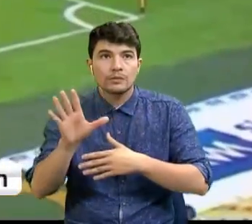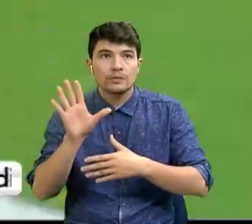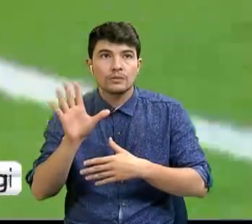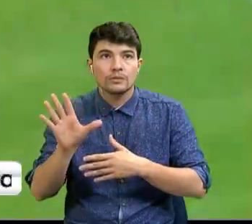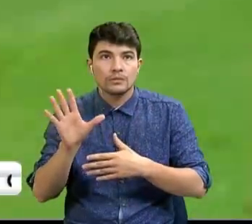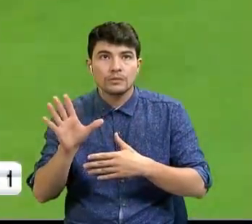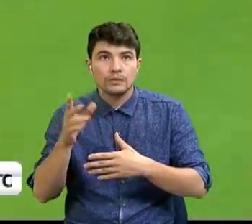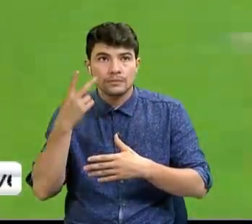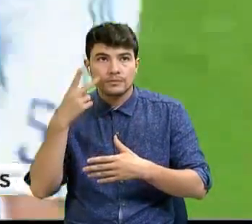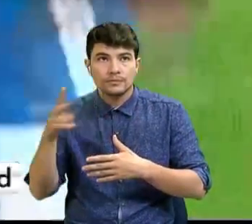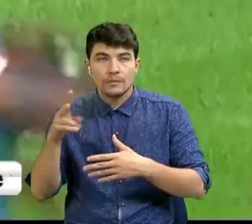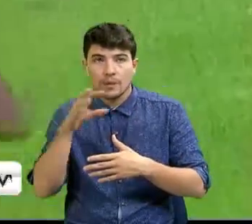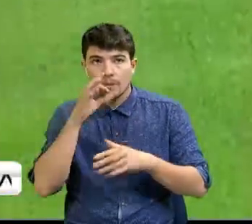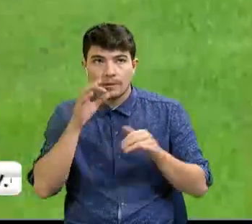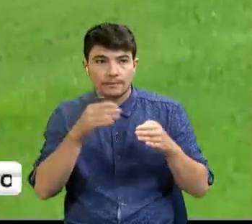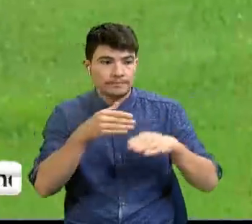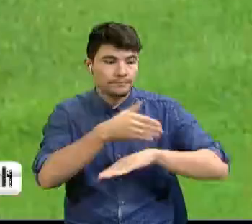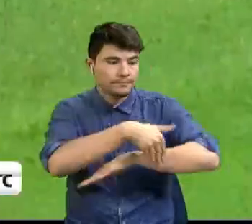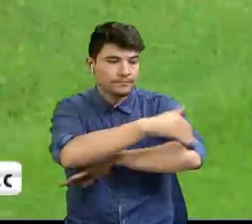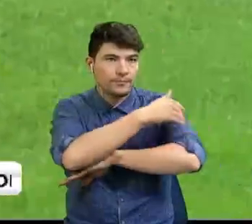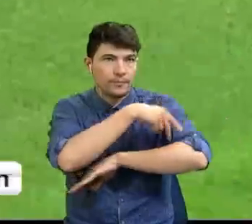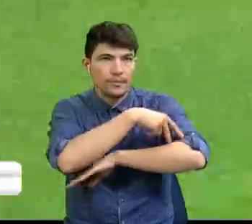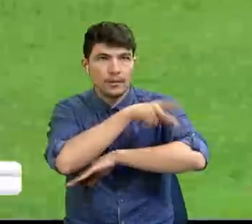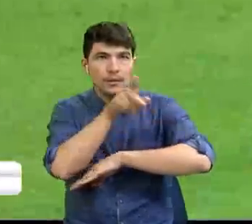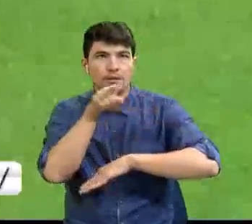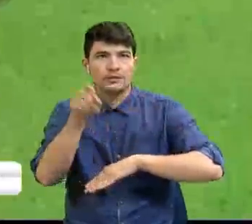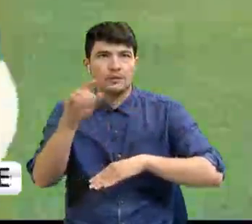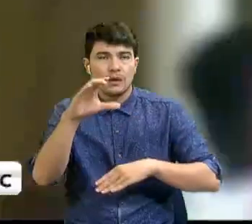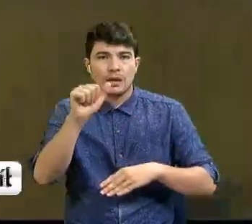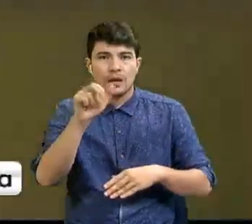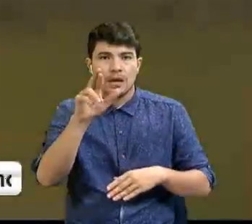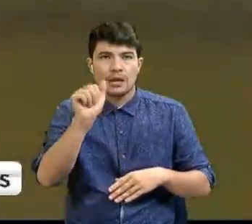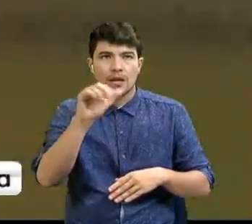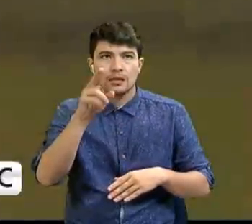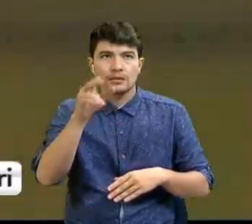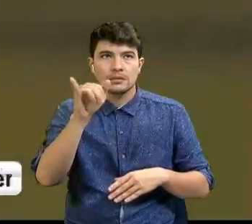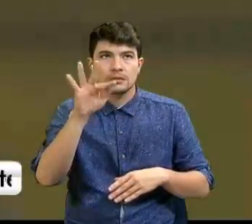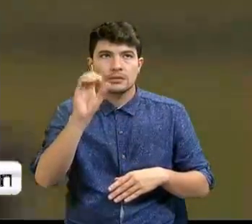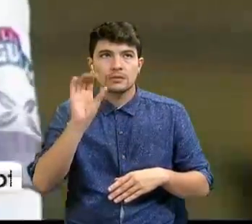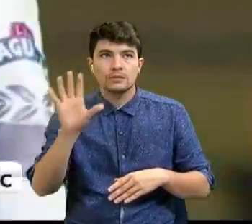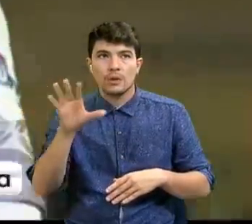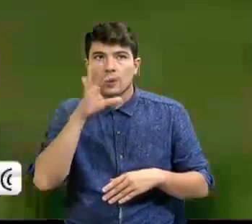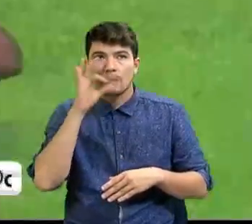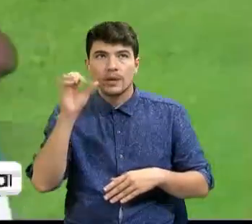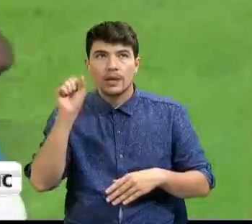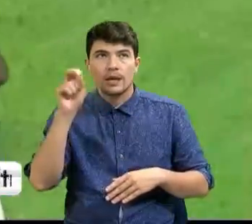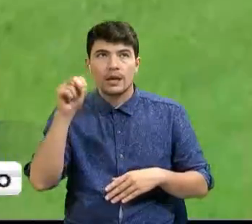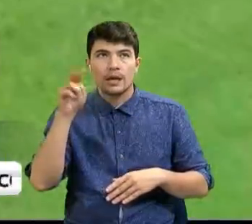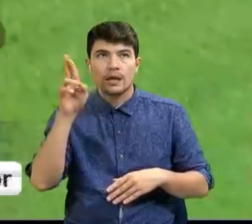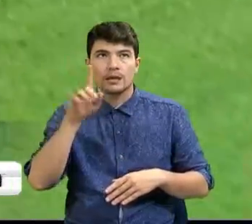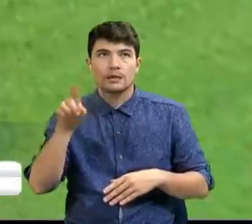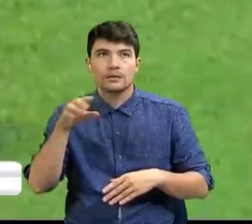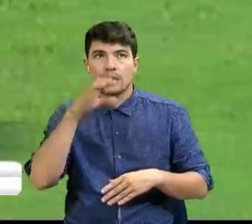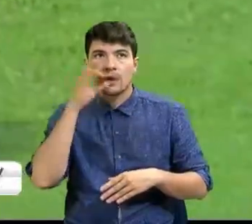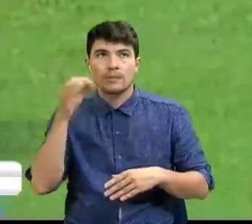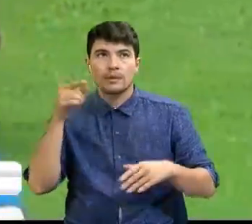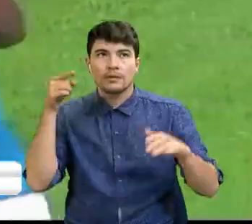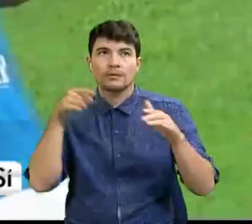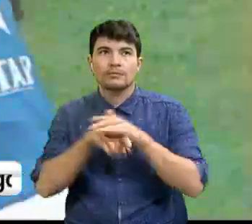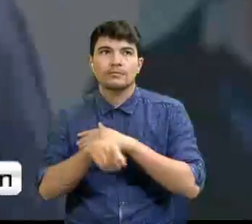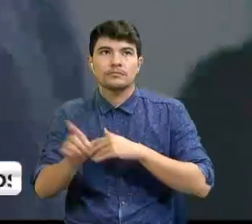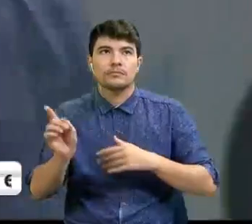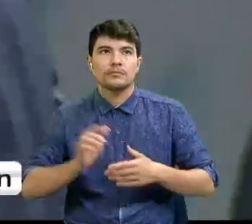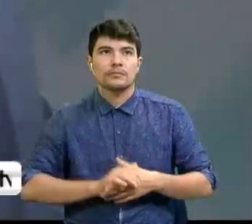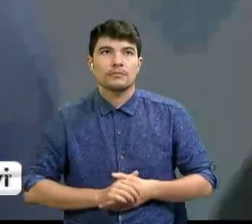partido tiro de esquina cobró juan guillermo el carajito domínguez si quien aparecía era andrés felipe cada bit el hombre que vencía la portería de